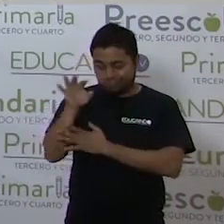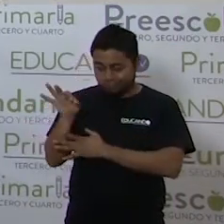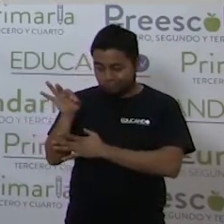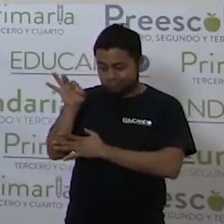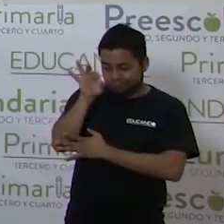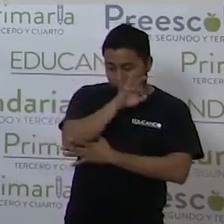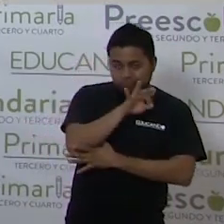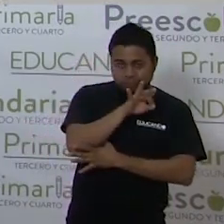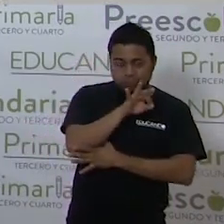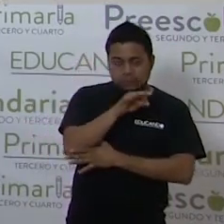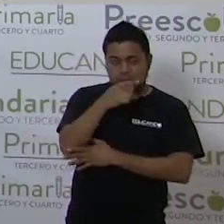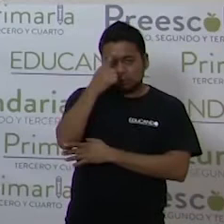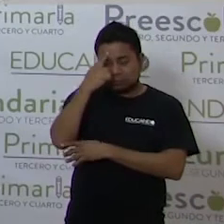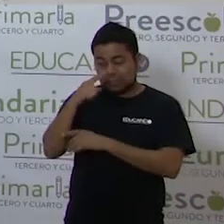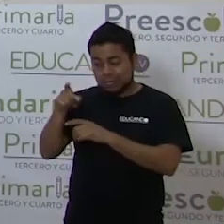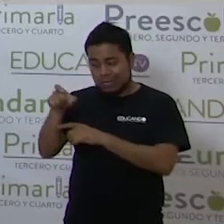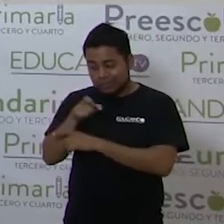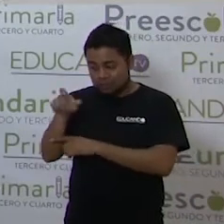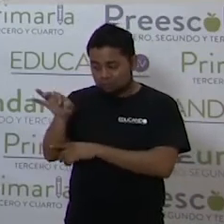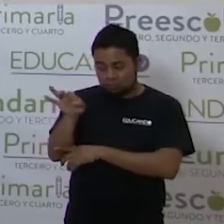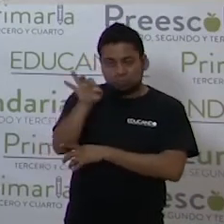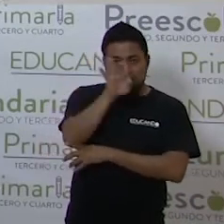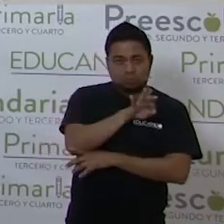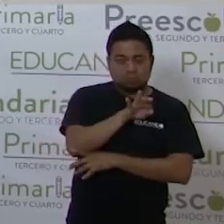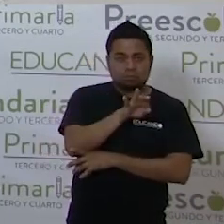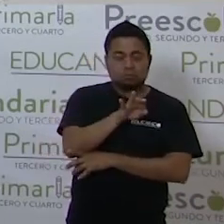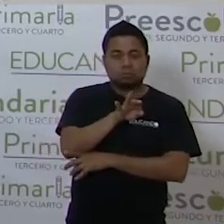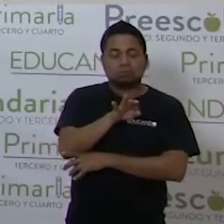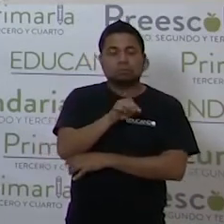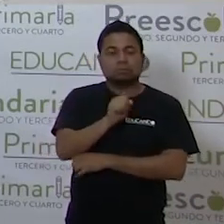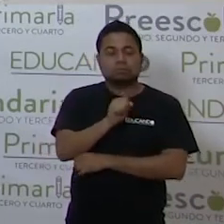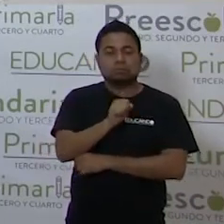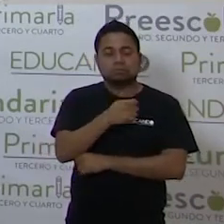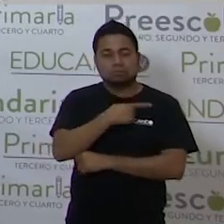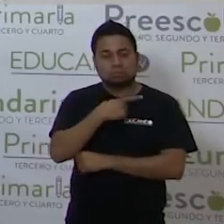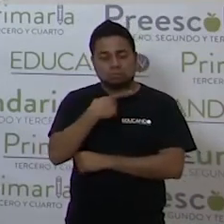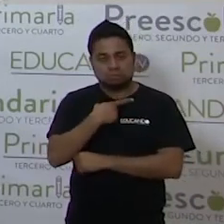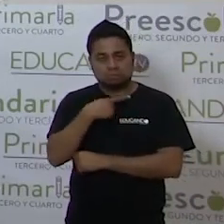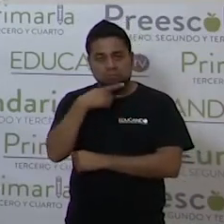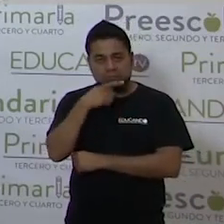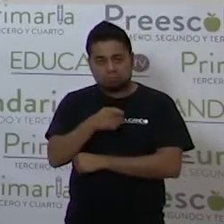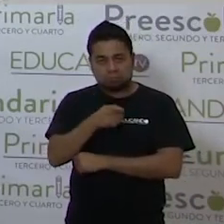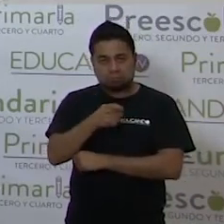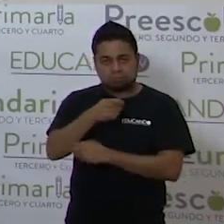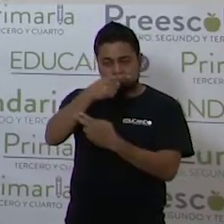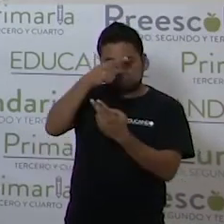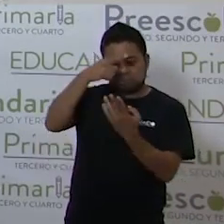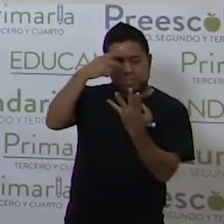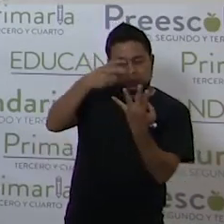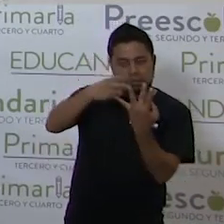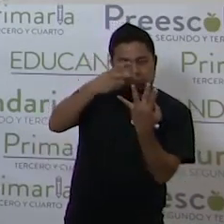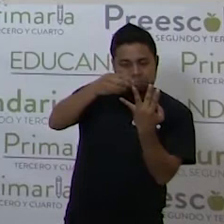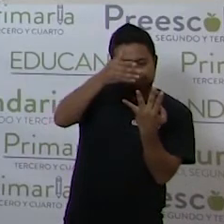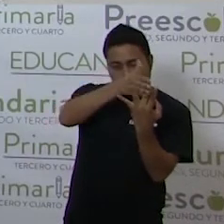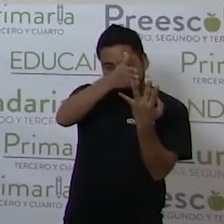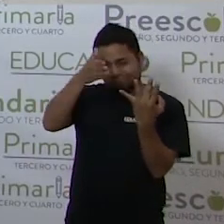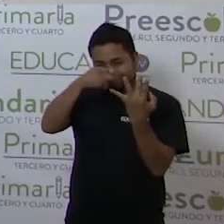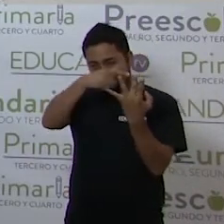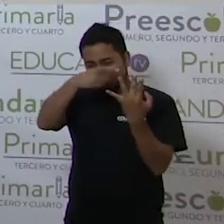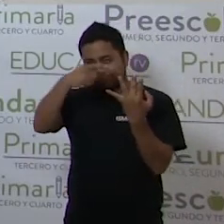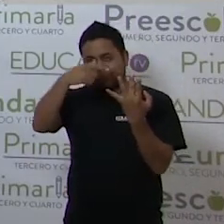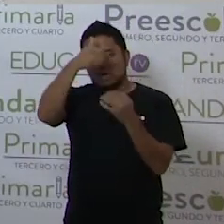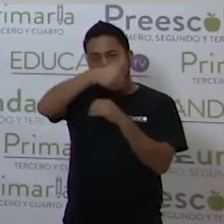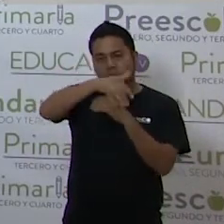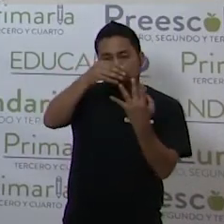la incógnita para despejar x teníamos que pasar hacia el miembro al segundo miembro el